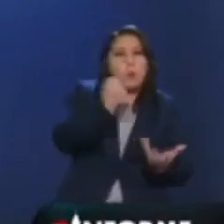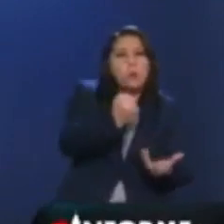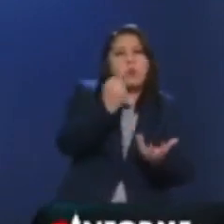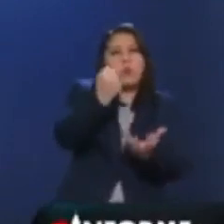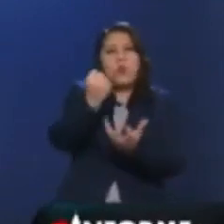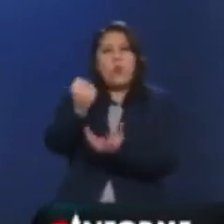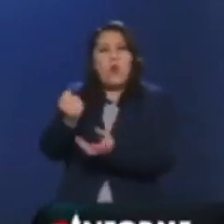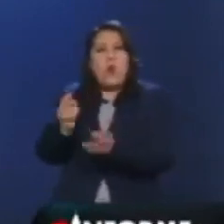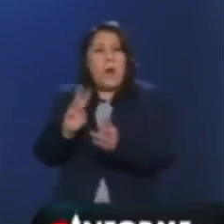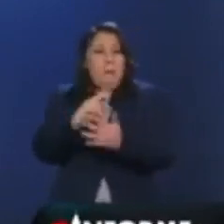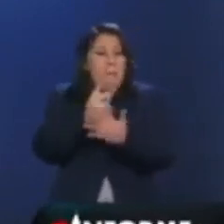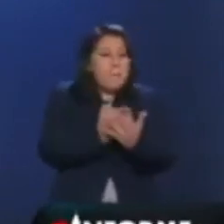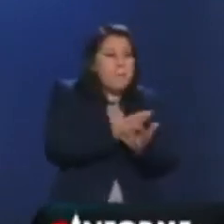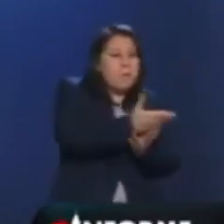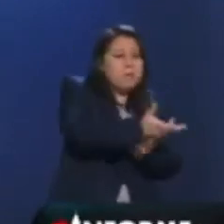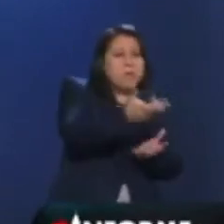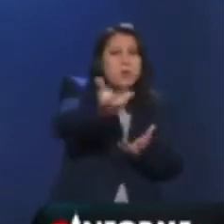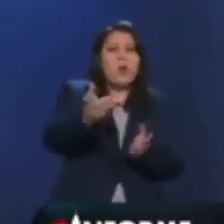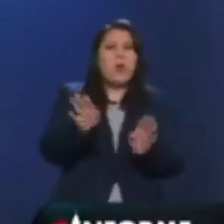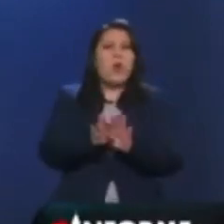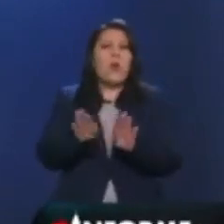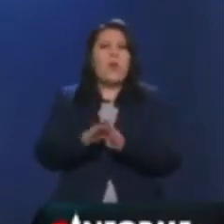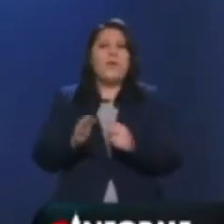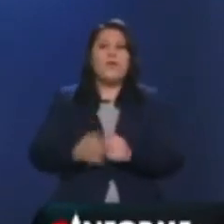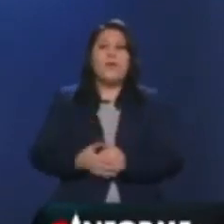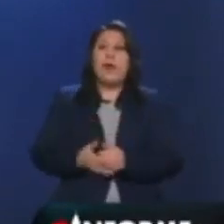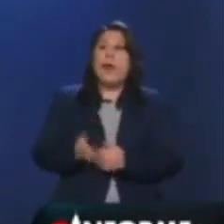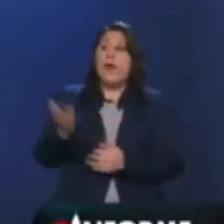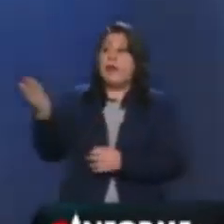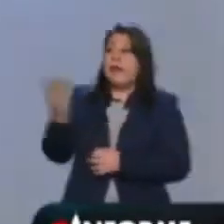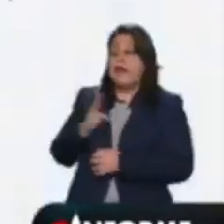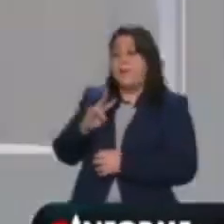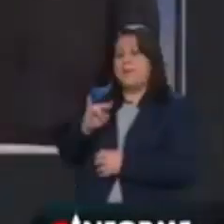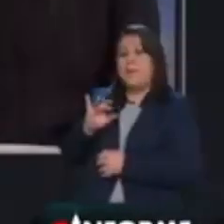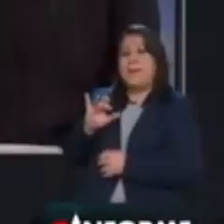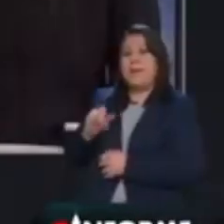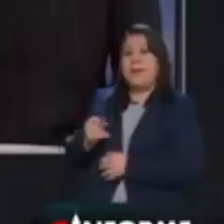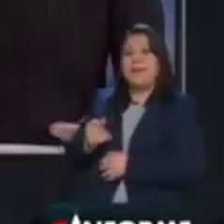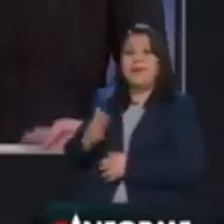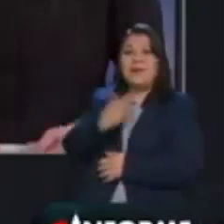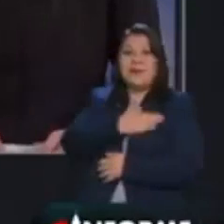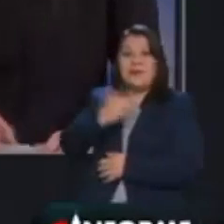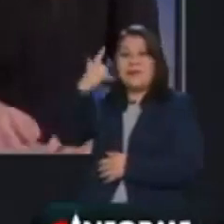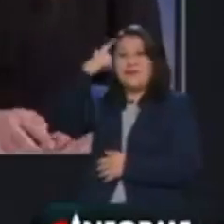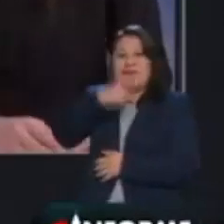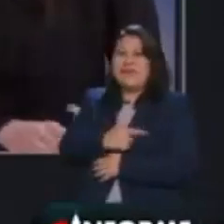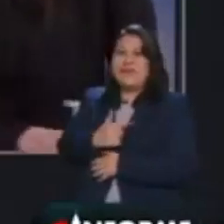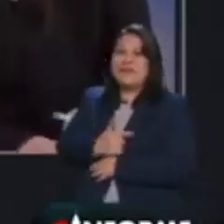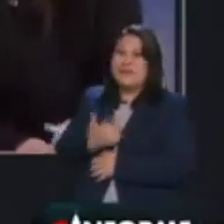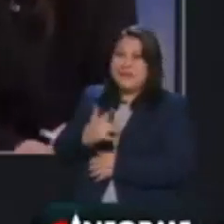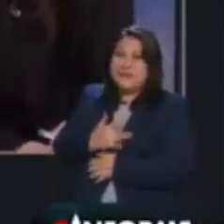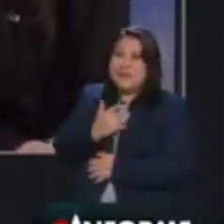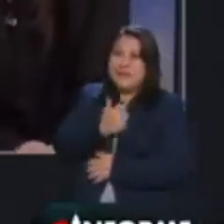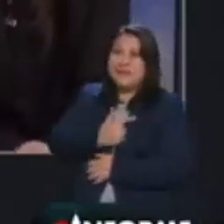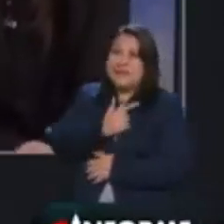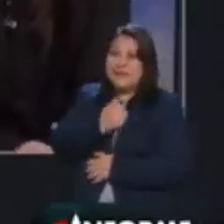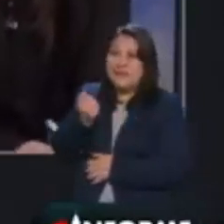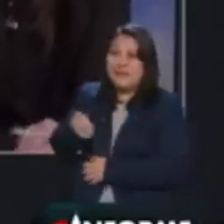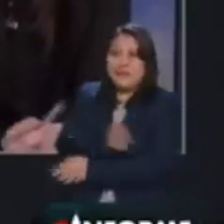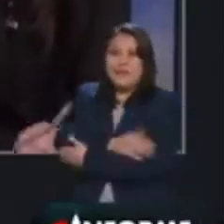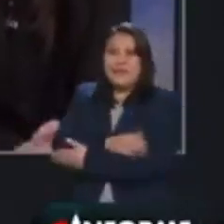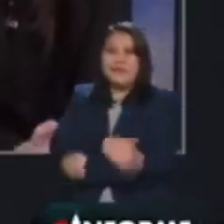nos acompaña Víctor Aramburu, a quien saludamos con muchísimo gusto. Víctor, muy buenas noches, qué gusto saludarte. ¿Cómo te va? ¿Cómo